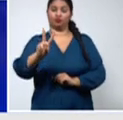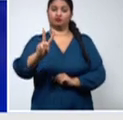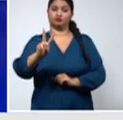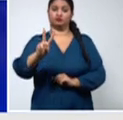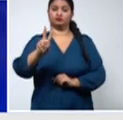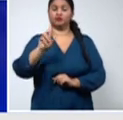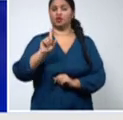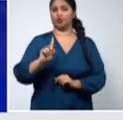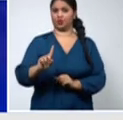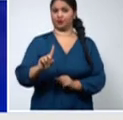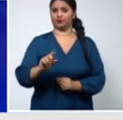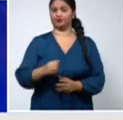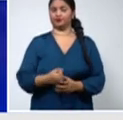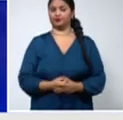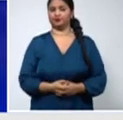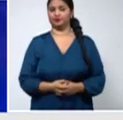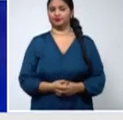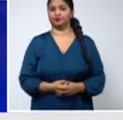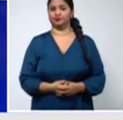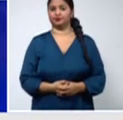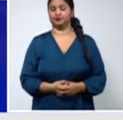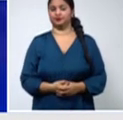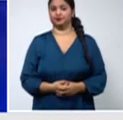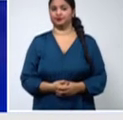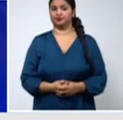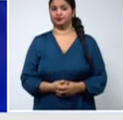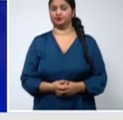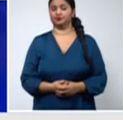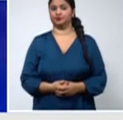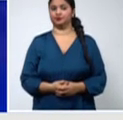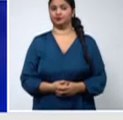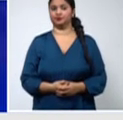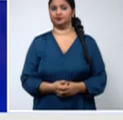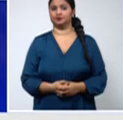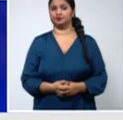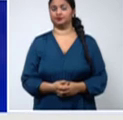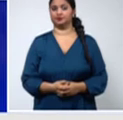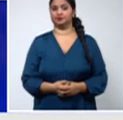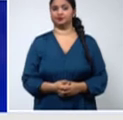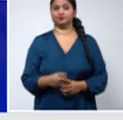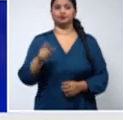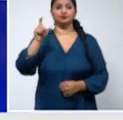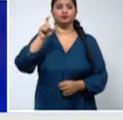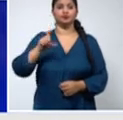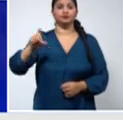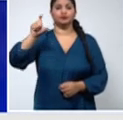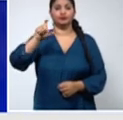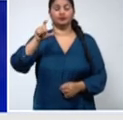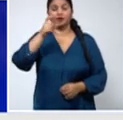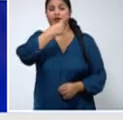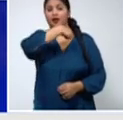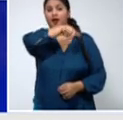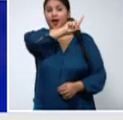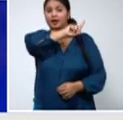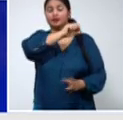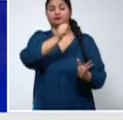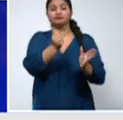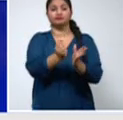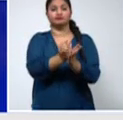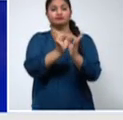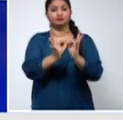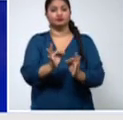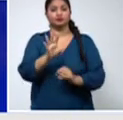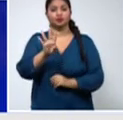1. Camagüey, aunque ayer con los 42 casos que diagnostica, pudiéramos decir que